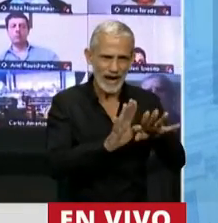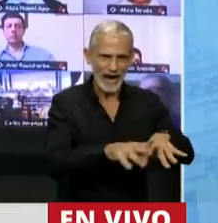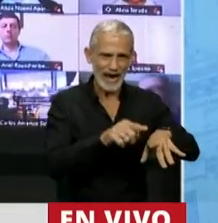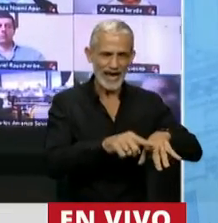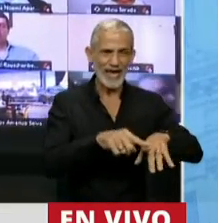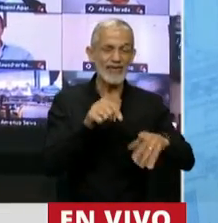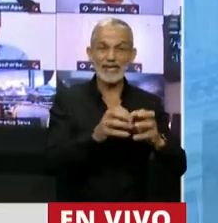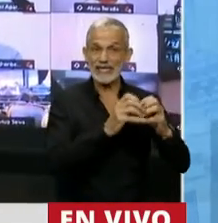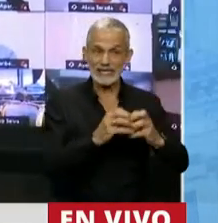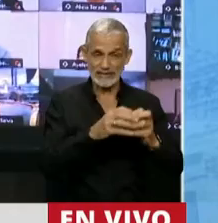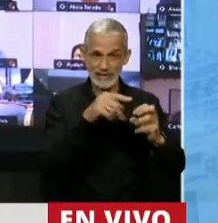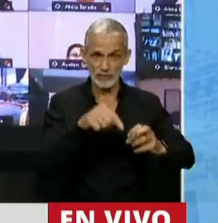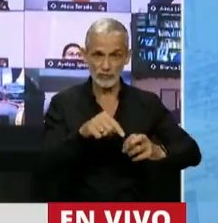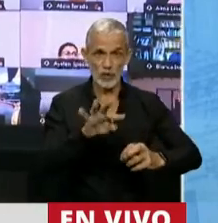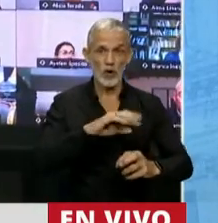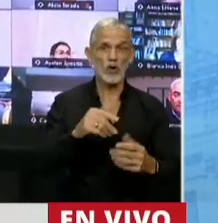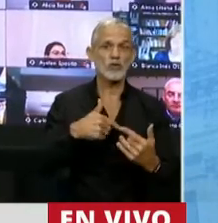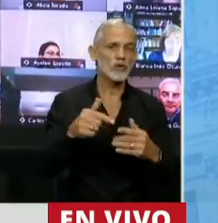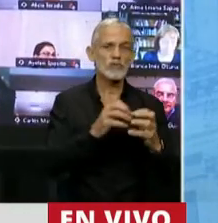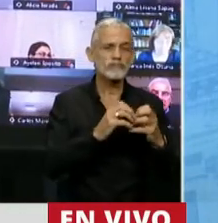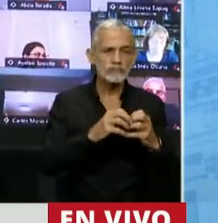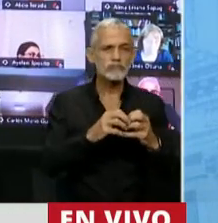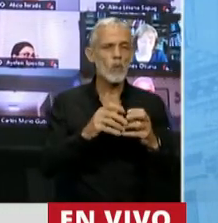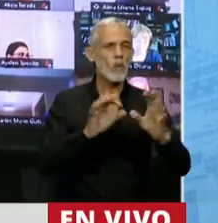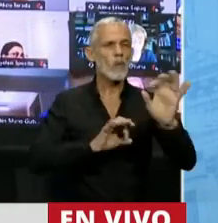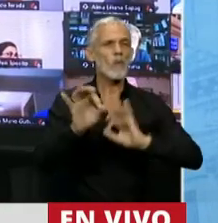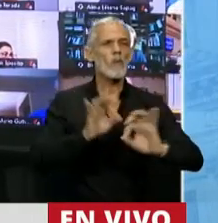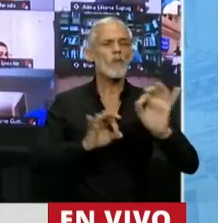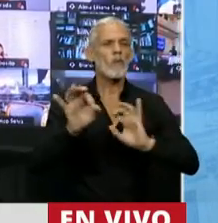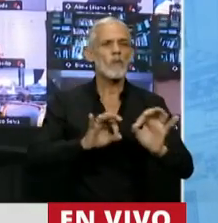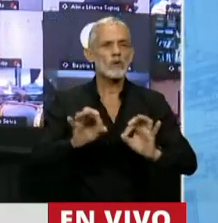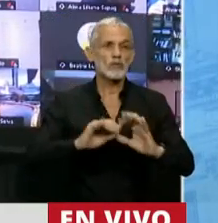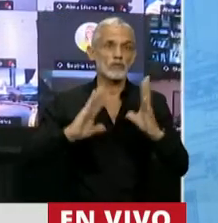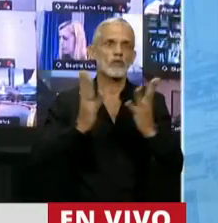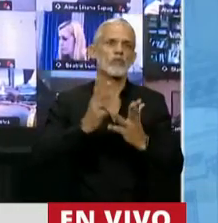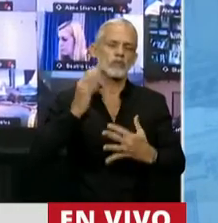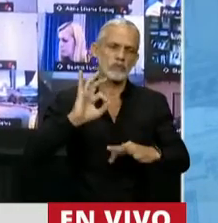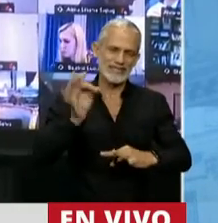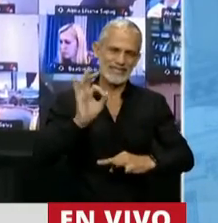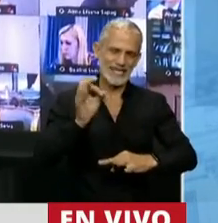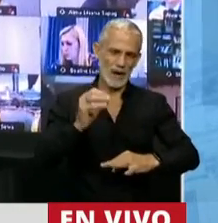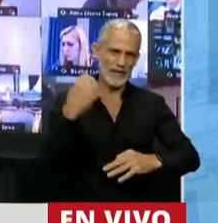de esta sesión, estamos tratando un proyecto, todo el mundo sabe que es muy importante.